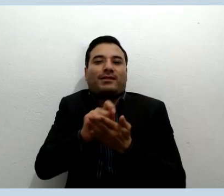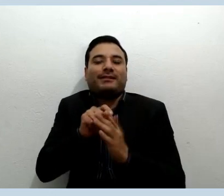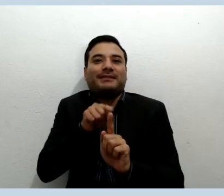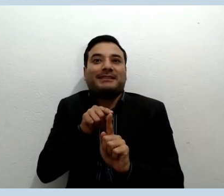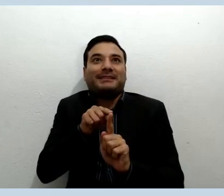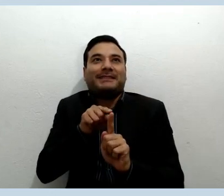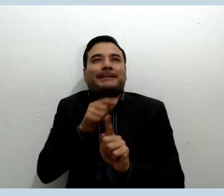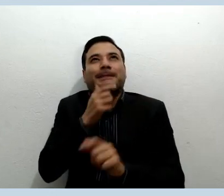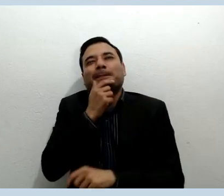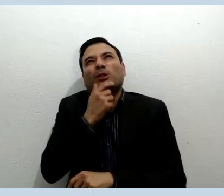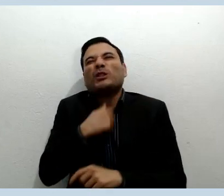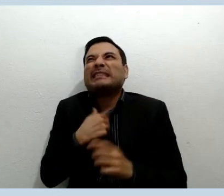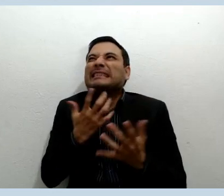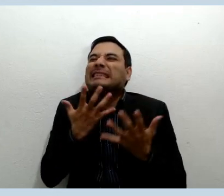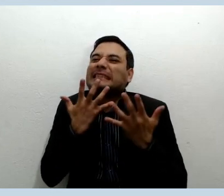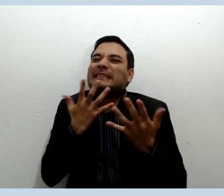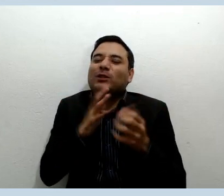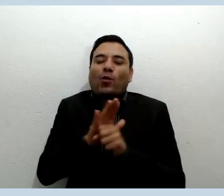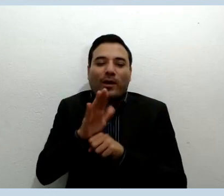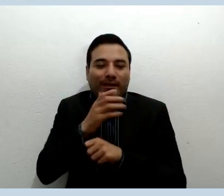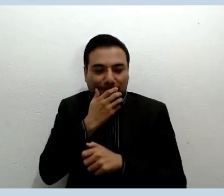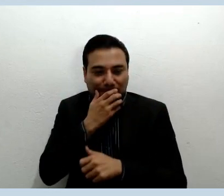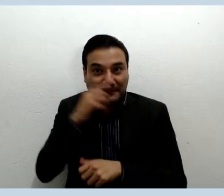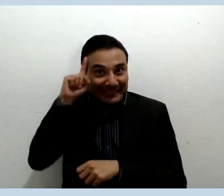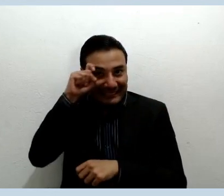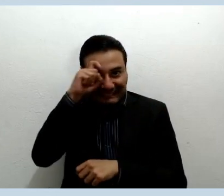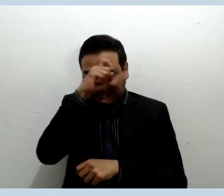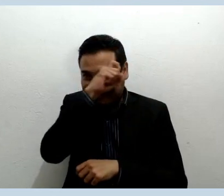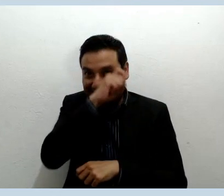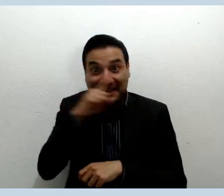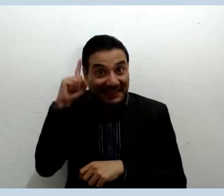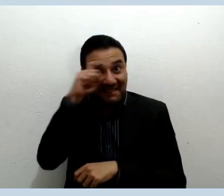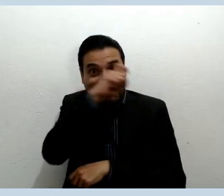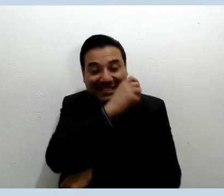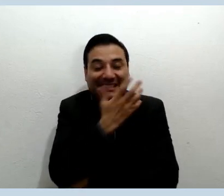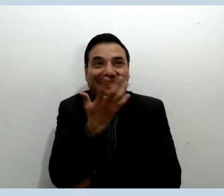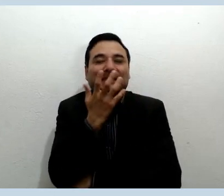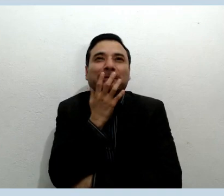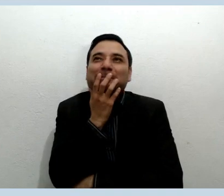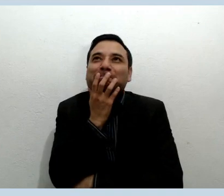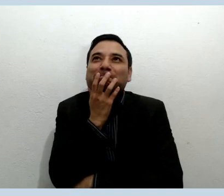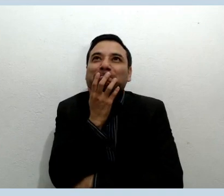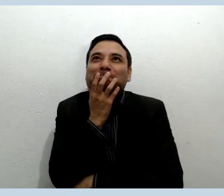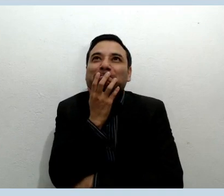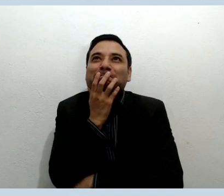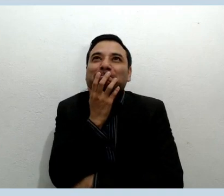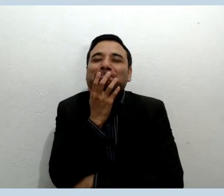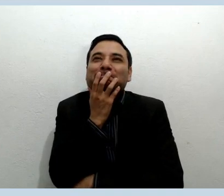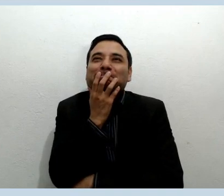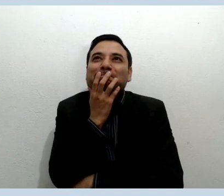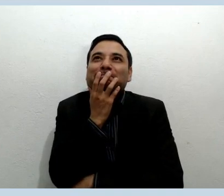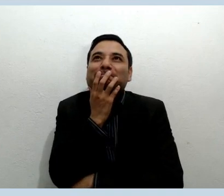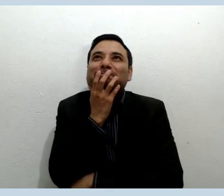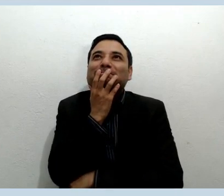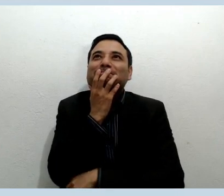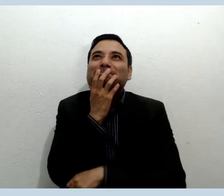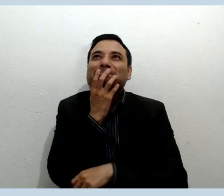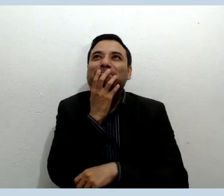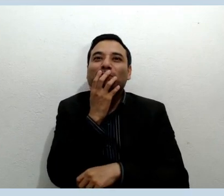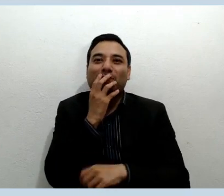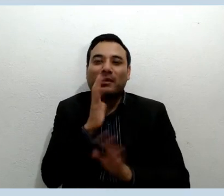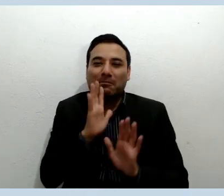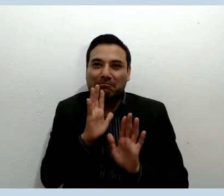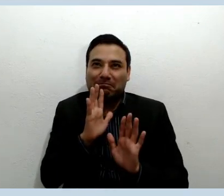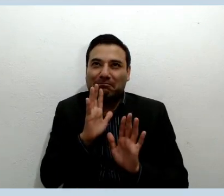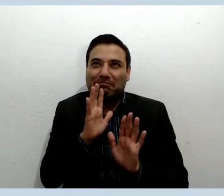m Qué difícil sí está difícil porque no sé si me lo estaría deseando también